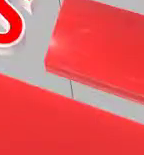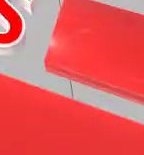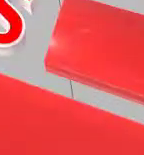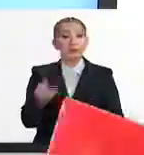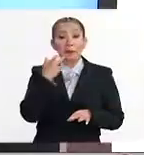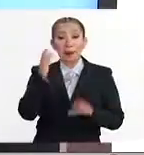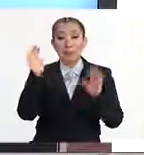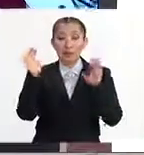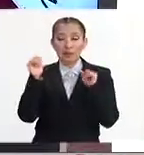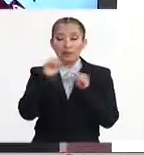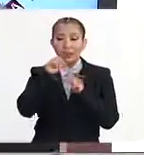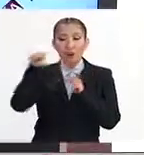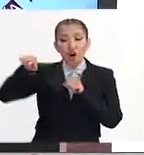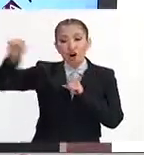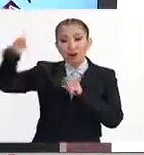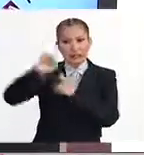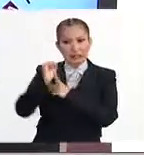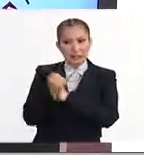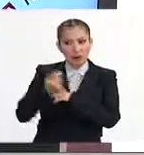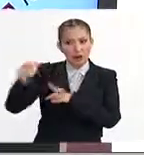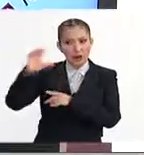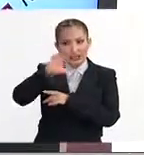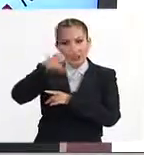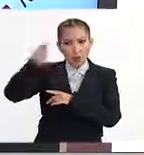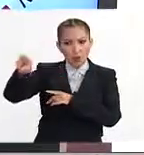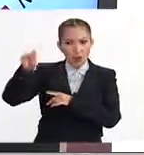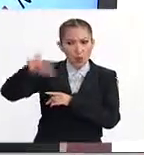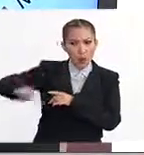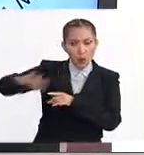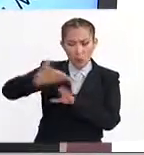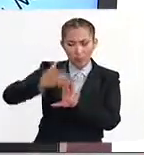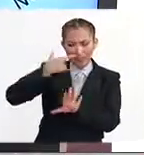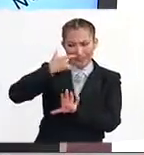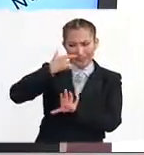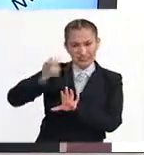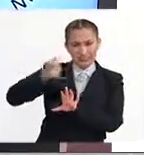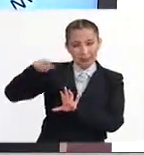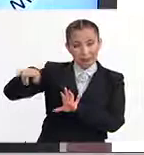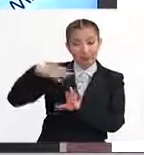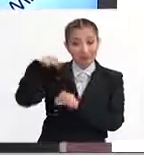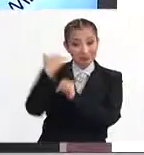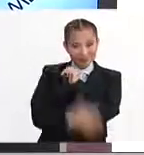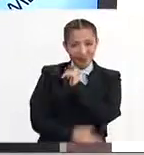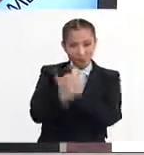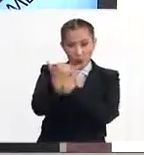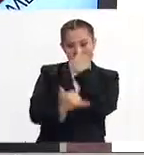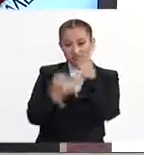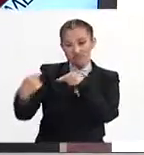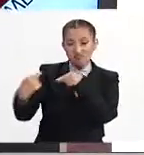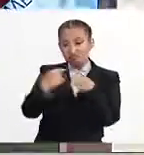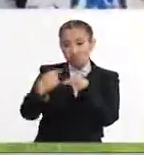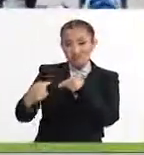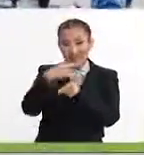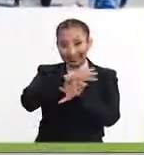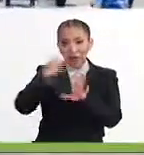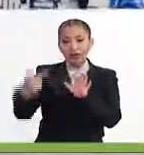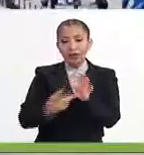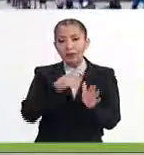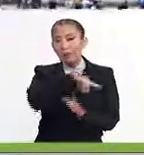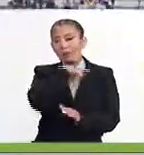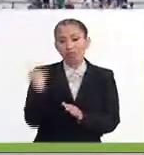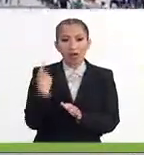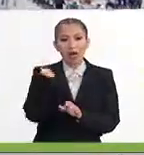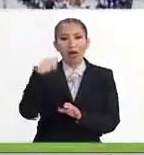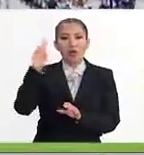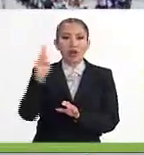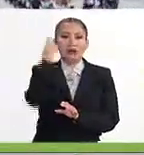hablando de despedidas, ayer una situación que se da en Ciudad Universitaria muy peculiar, y es que al terminar el encuentro, donde una vez más perdió el equipo de